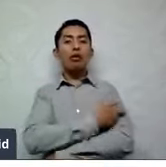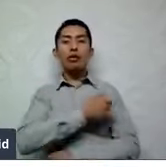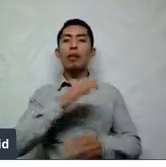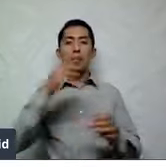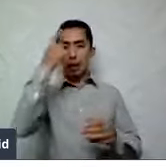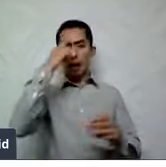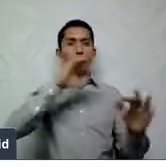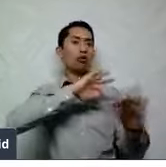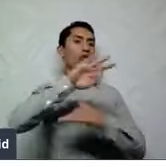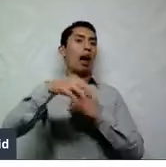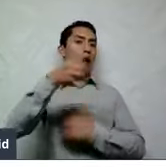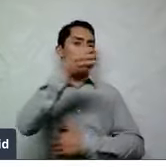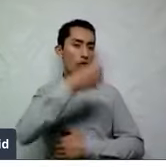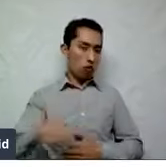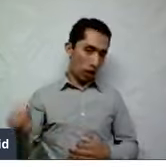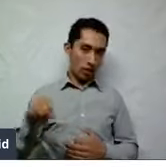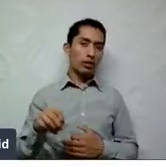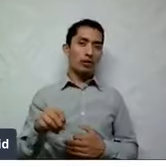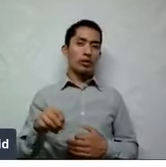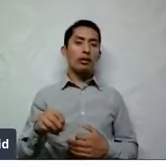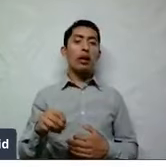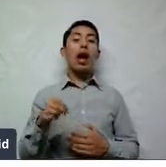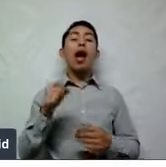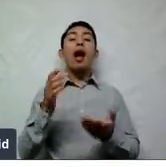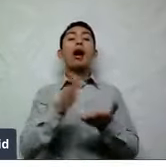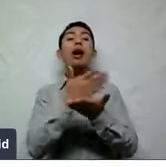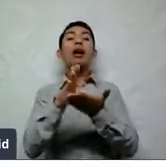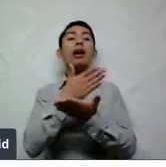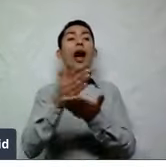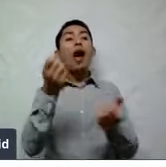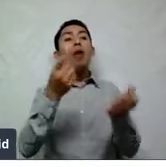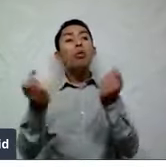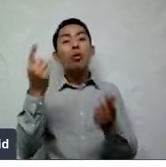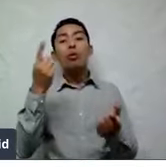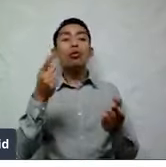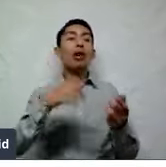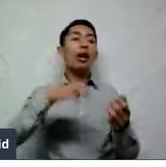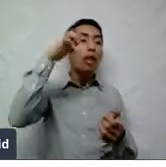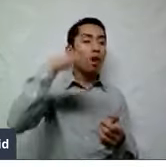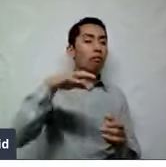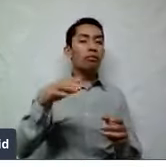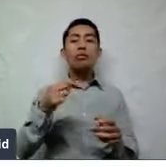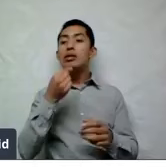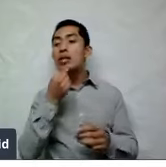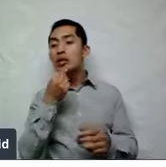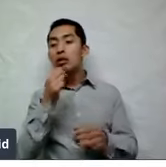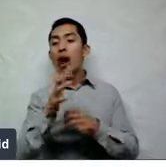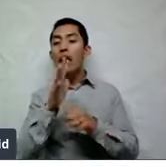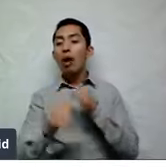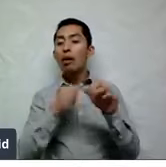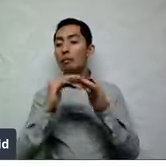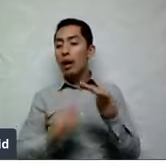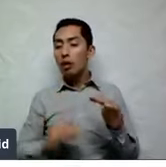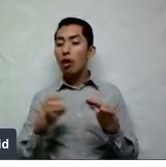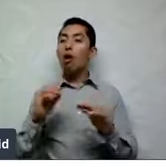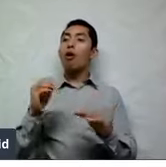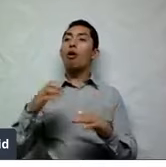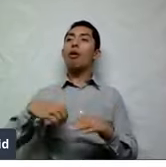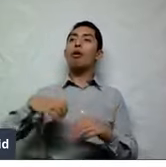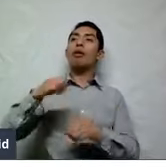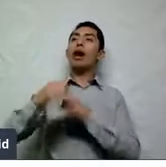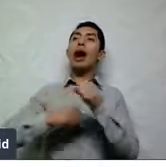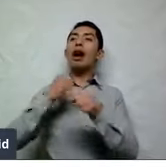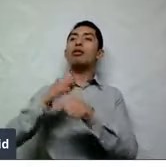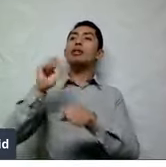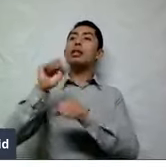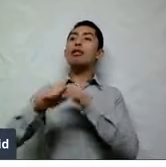universal y no nada más sectorizada en grupos de edad. No en menores de 5 nada más, ni en mayores de 60, sino